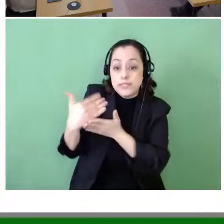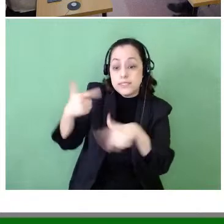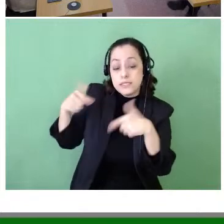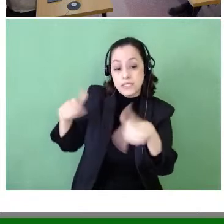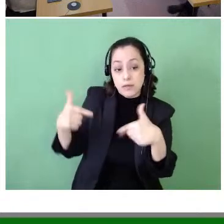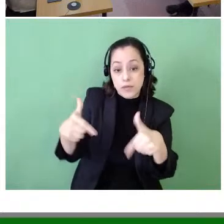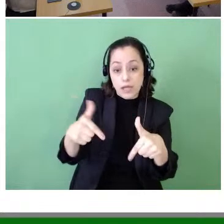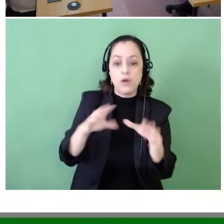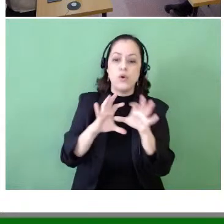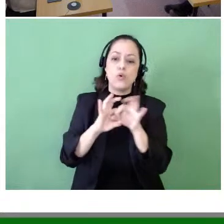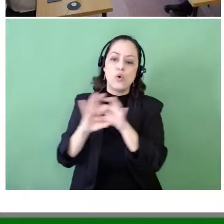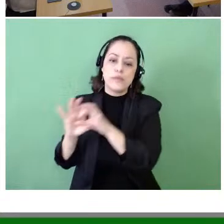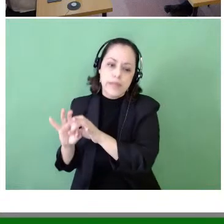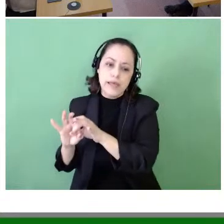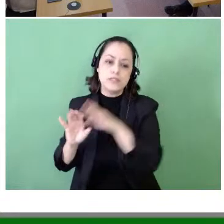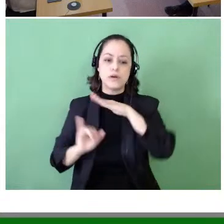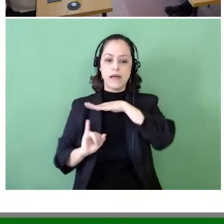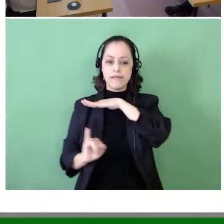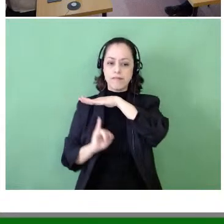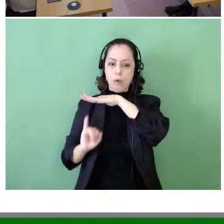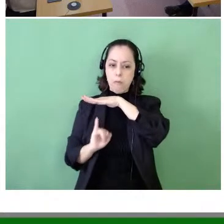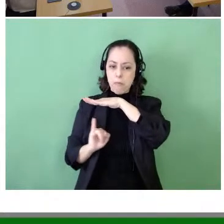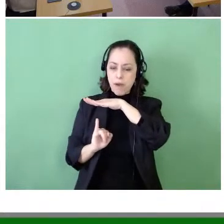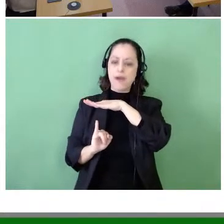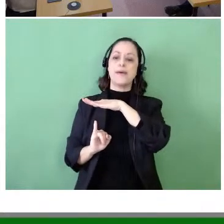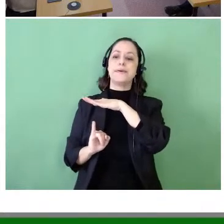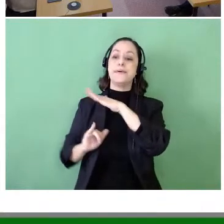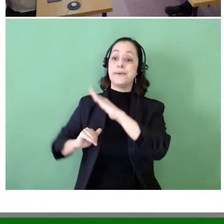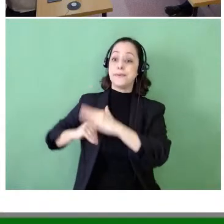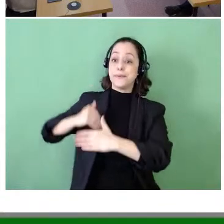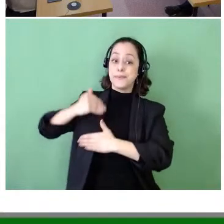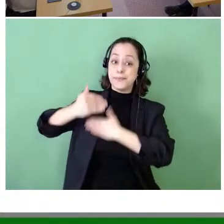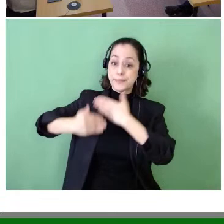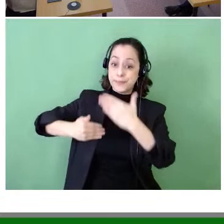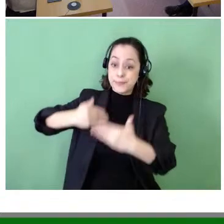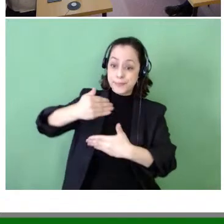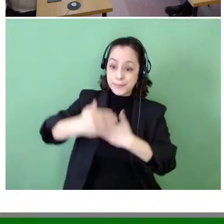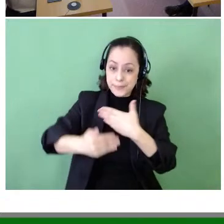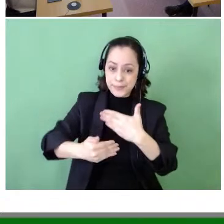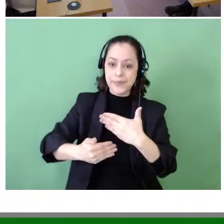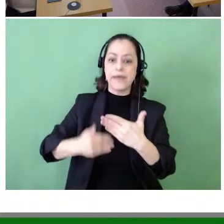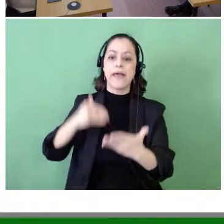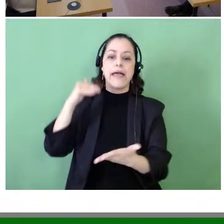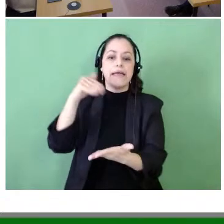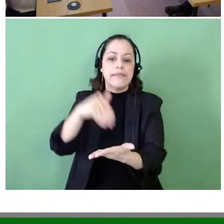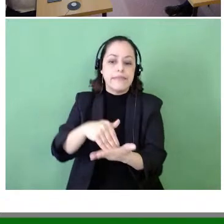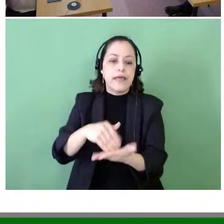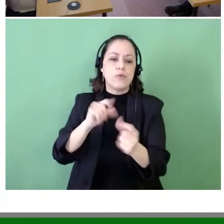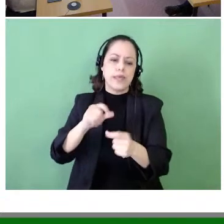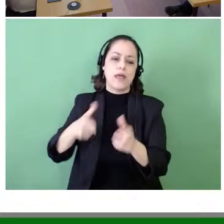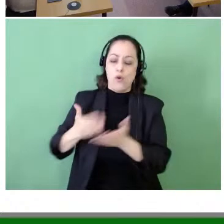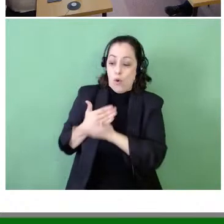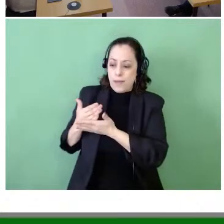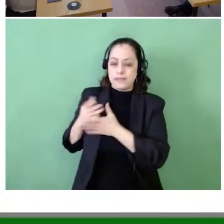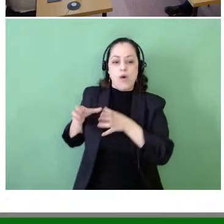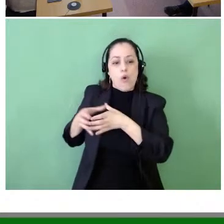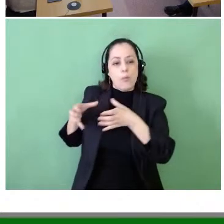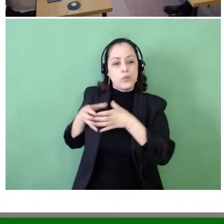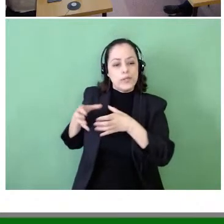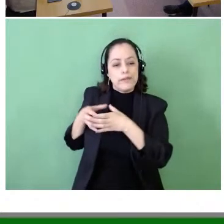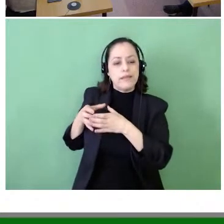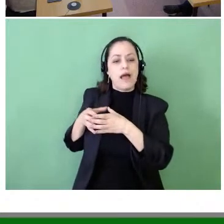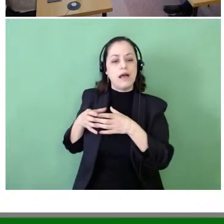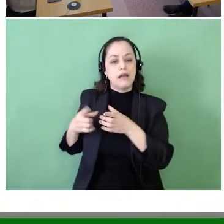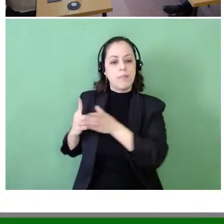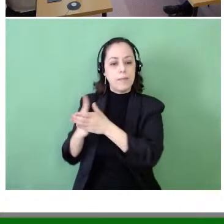en contextos informales y más así, no informales, pero más comunitarios, y que van